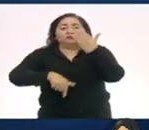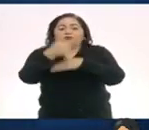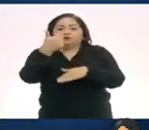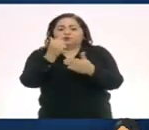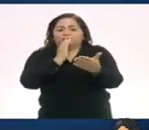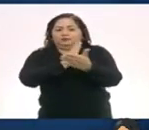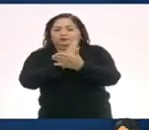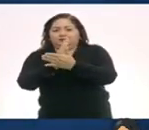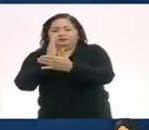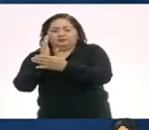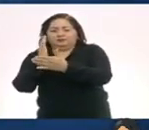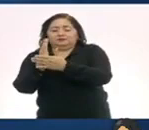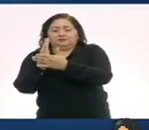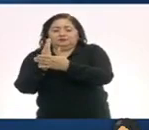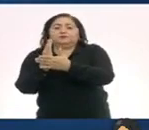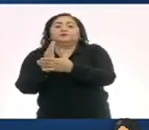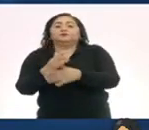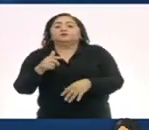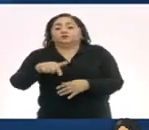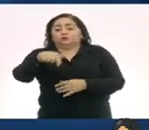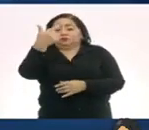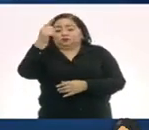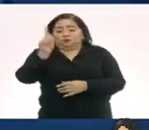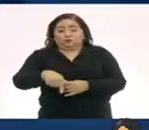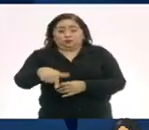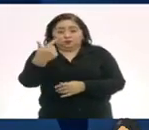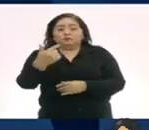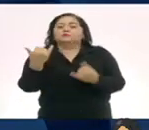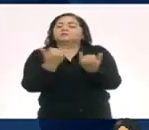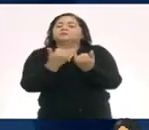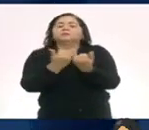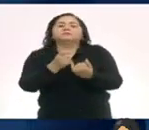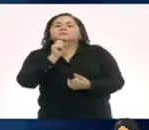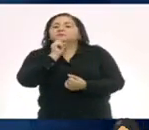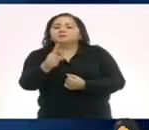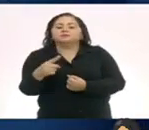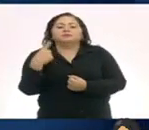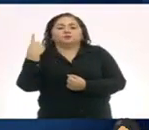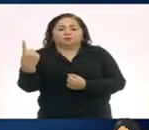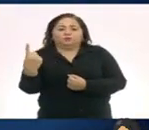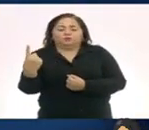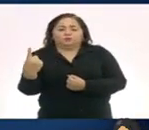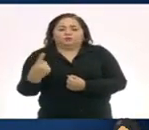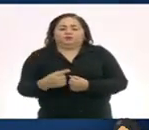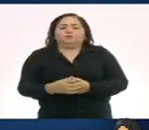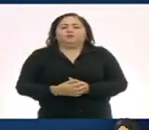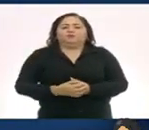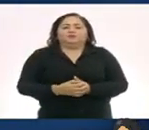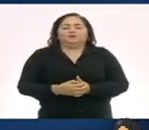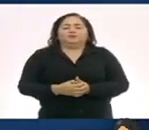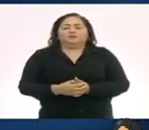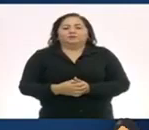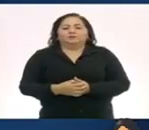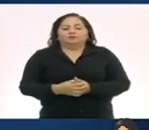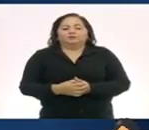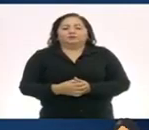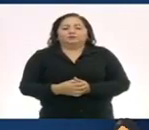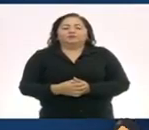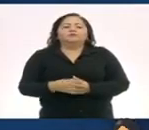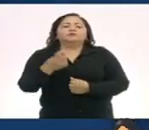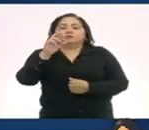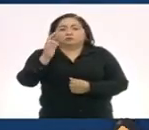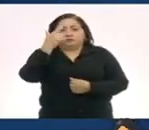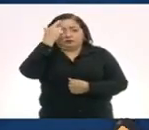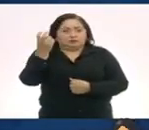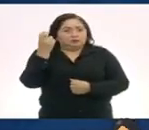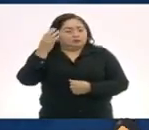partes y 12/12 también va a ser equivalente o es lo mismo que un entero. Un entero. Entonces, nada más